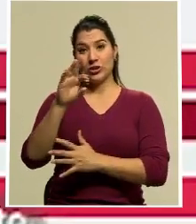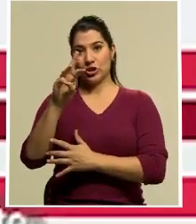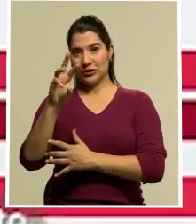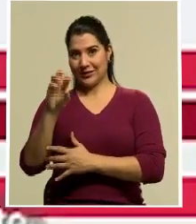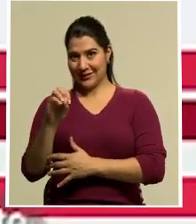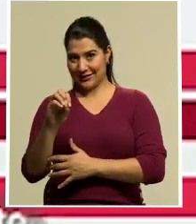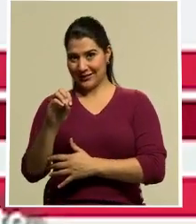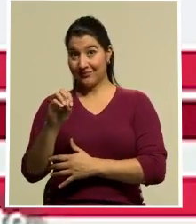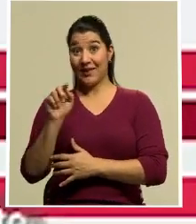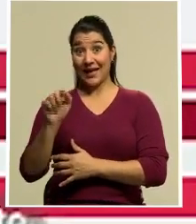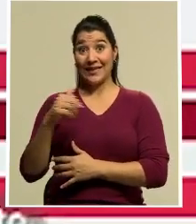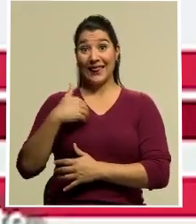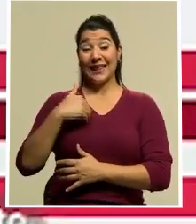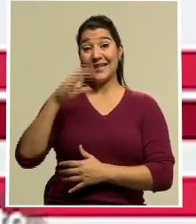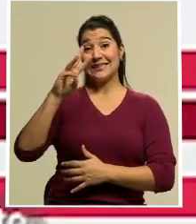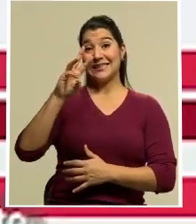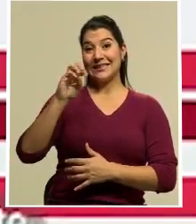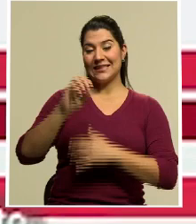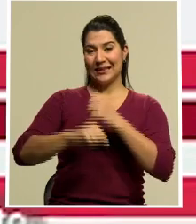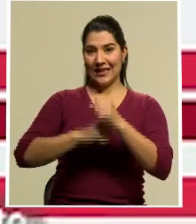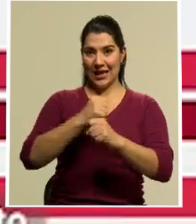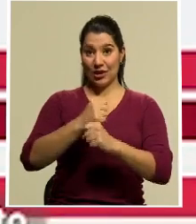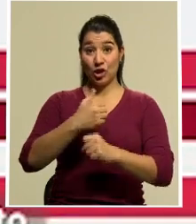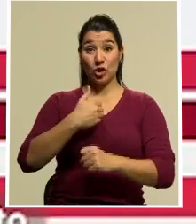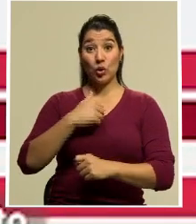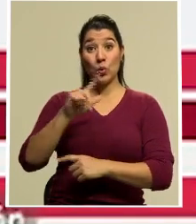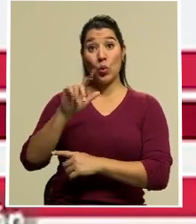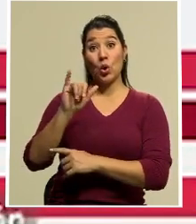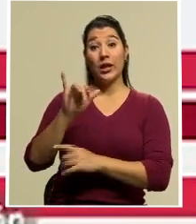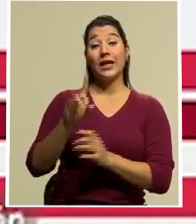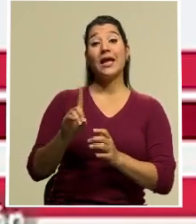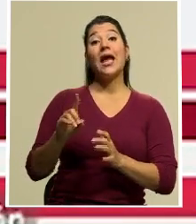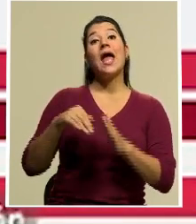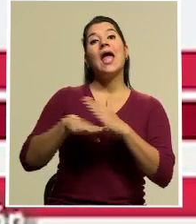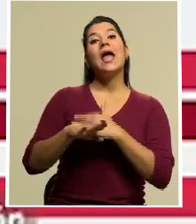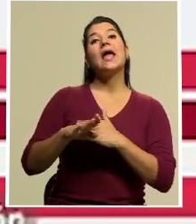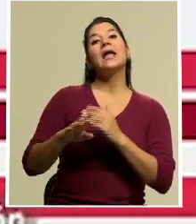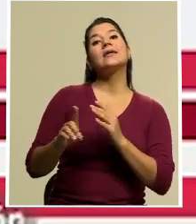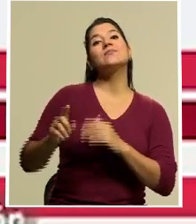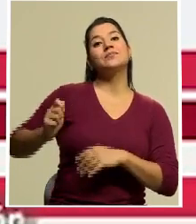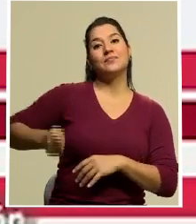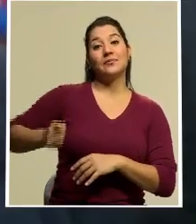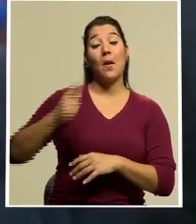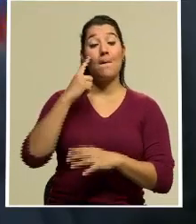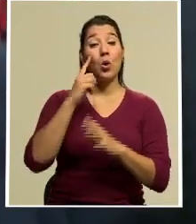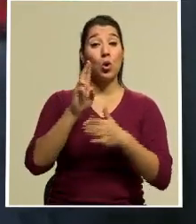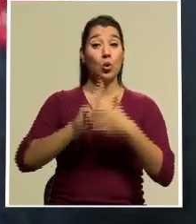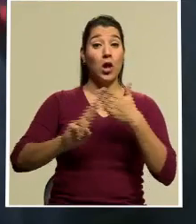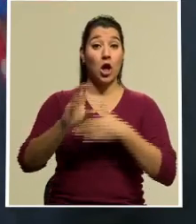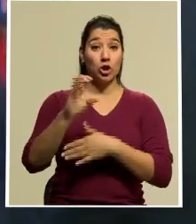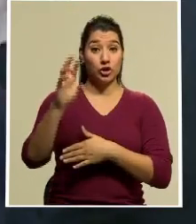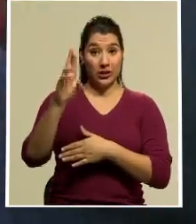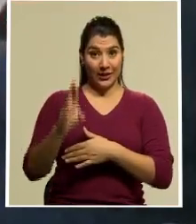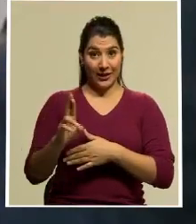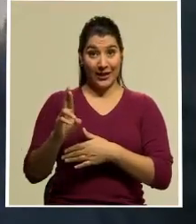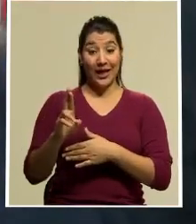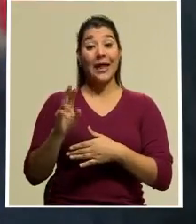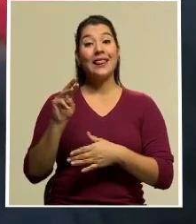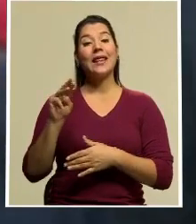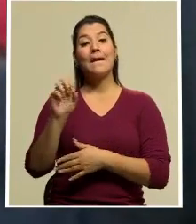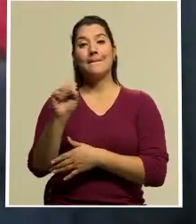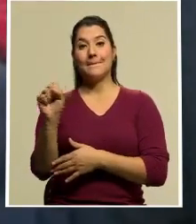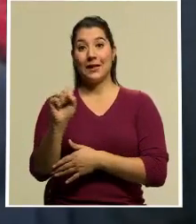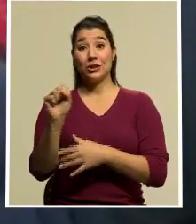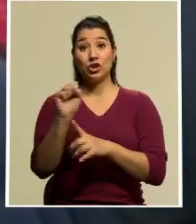años. Obtuvo una licenciatura en Derecho por la Universidad de Costa Rica. Es egresada de la maestría en